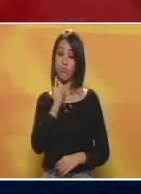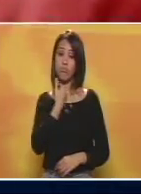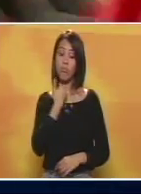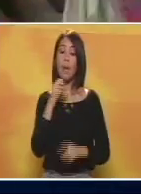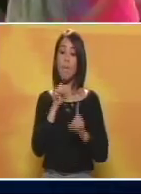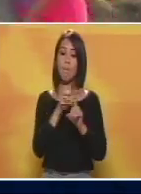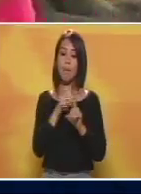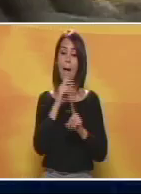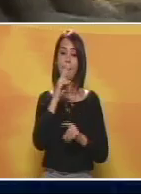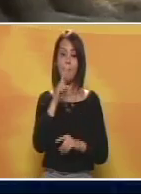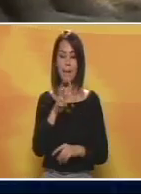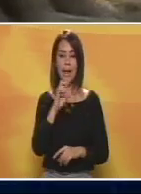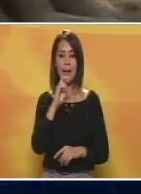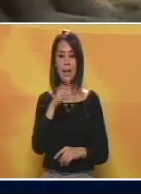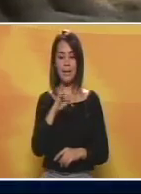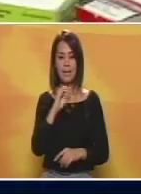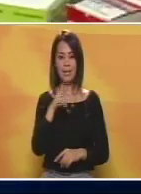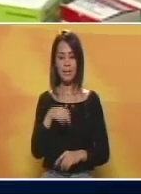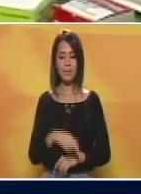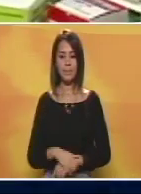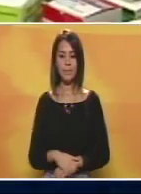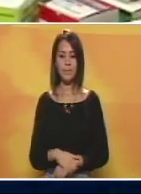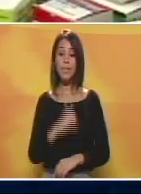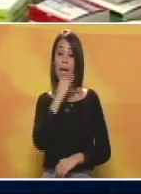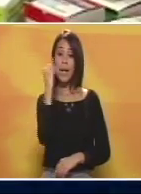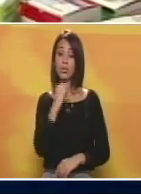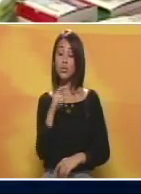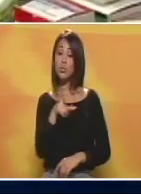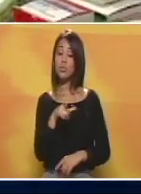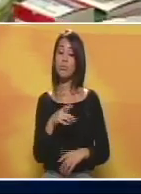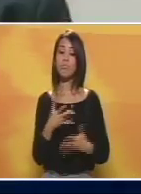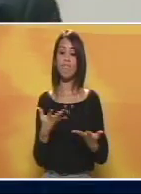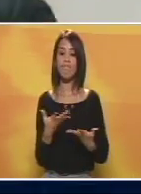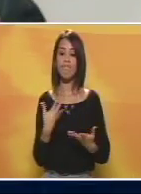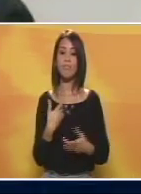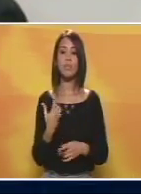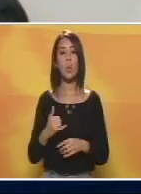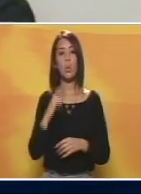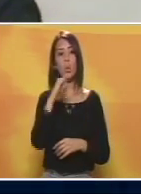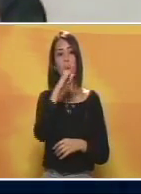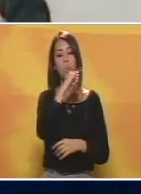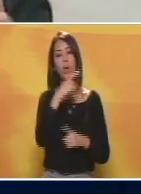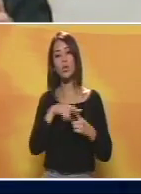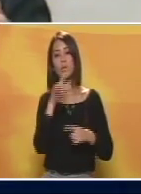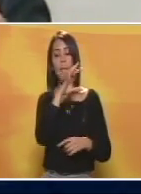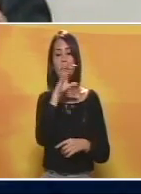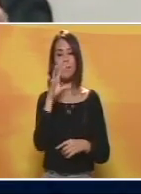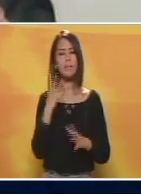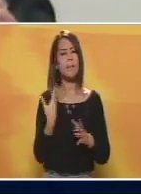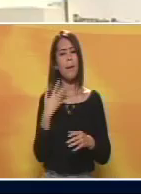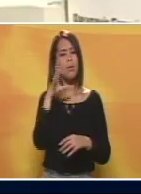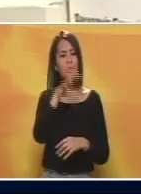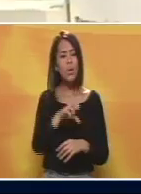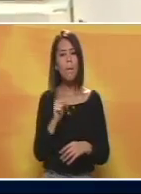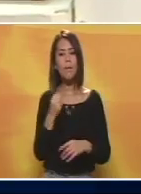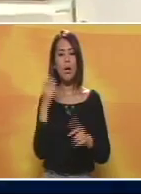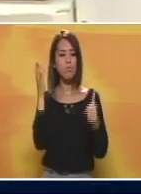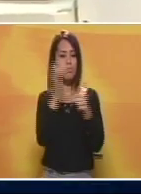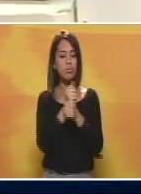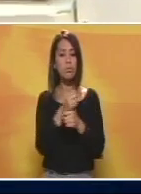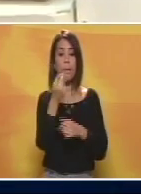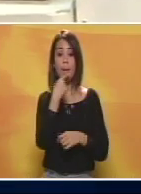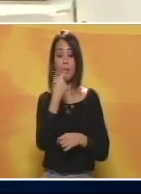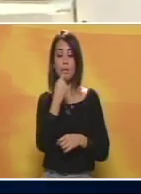el VIH en lo que va de año en la entidad zuliana y que en muchos de los casos deben emigrar a países vecinos para conseguir o comprar los